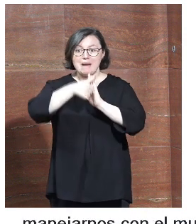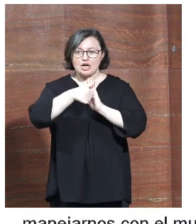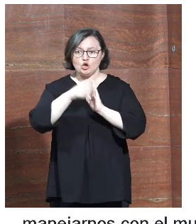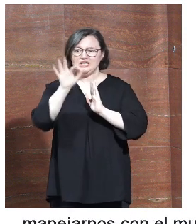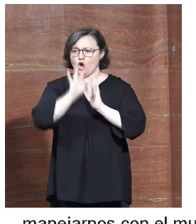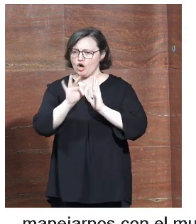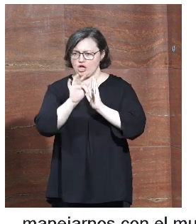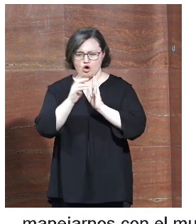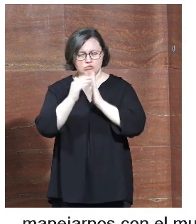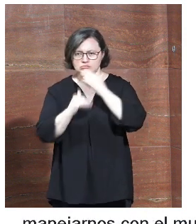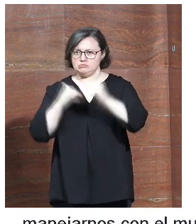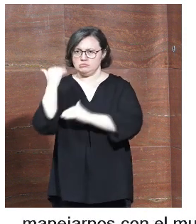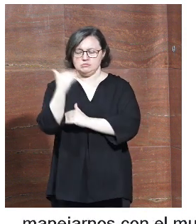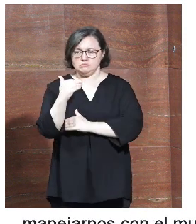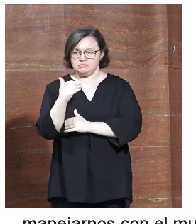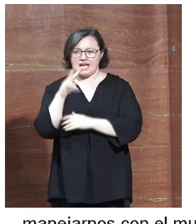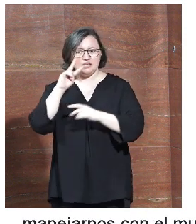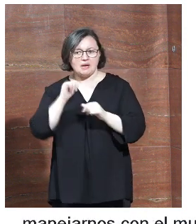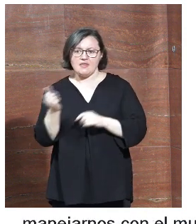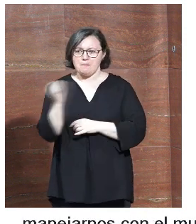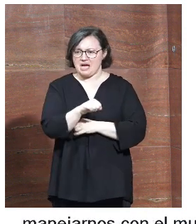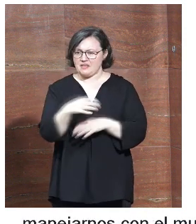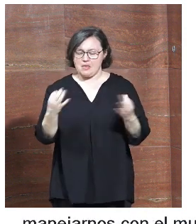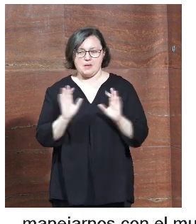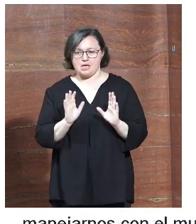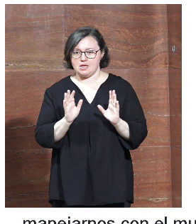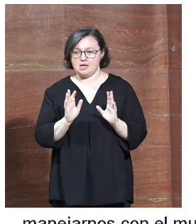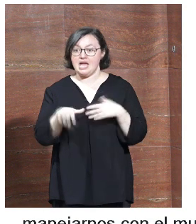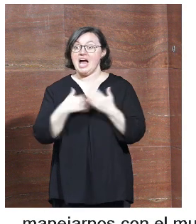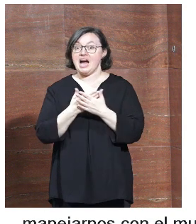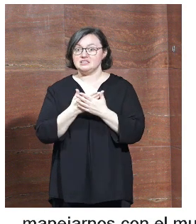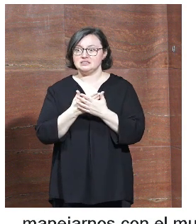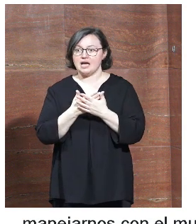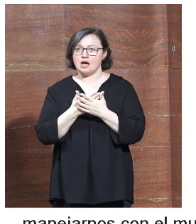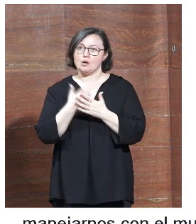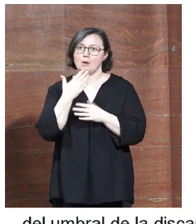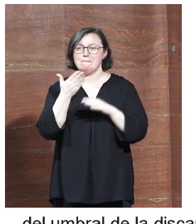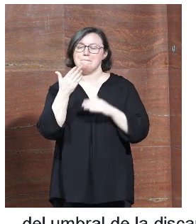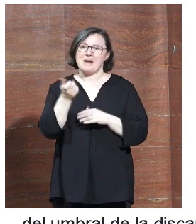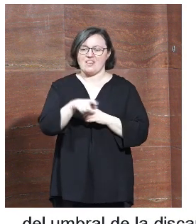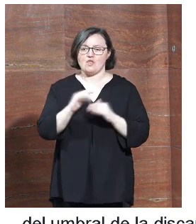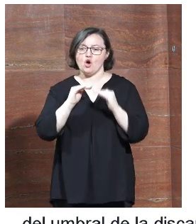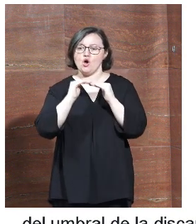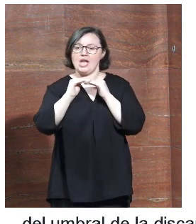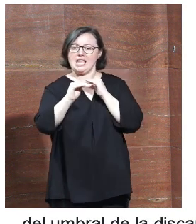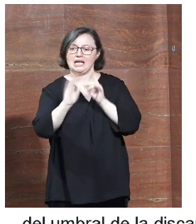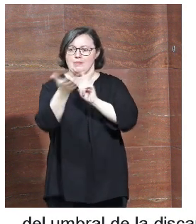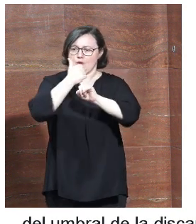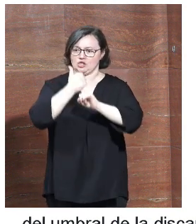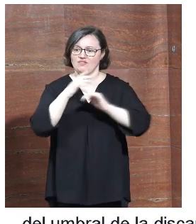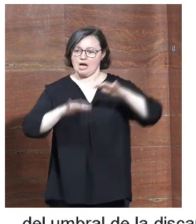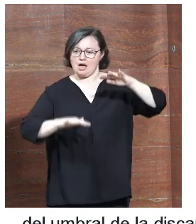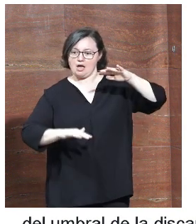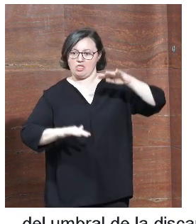teórico. Digamos que se pasa por encima hasta que empezará una especie de deterioro. Eso, digamos, si